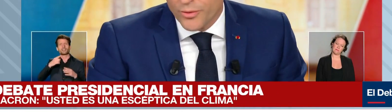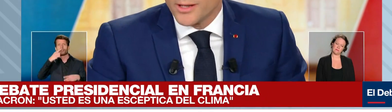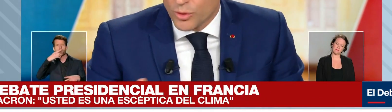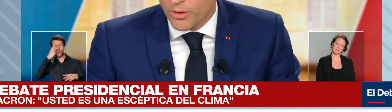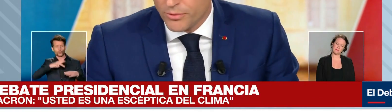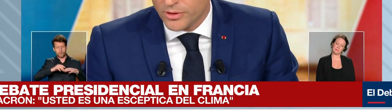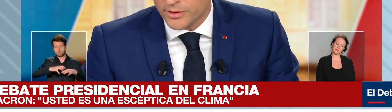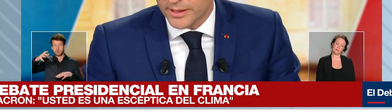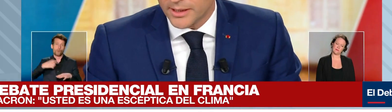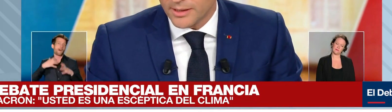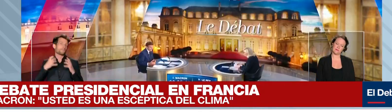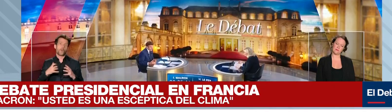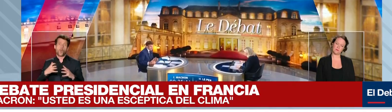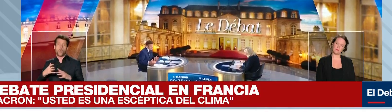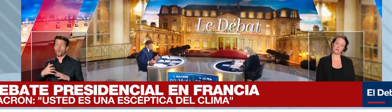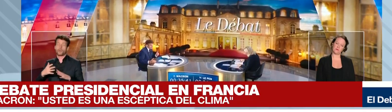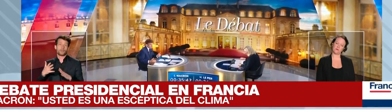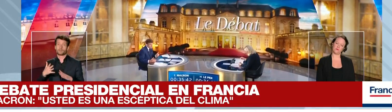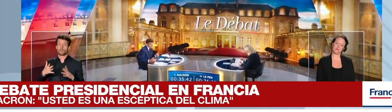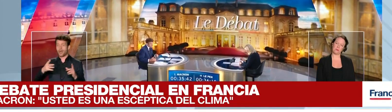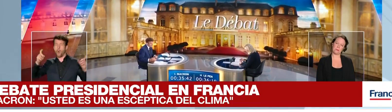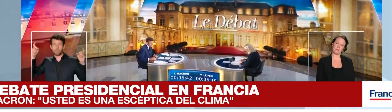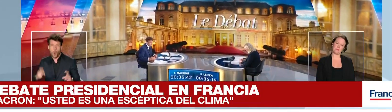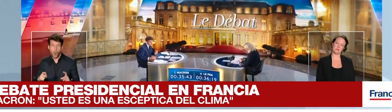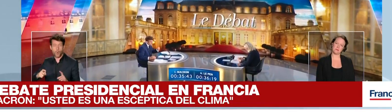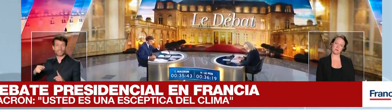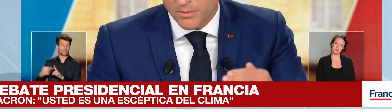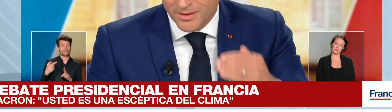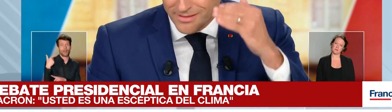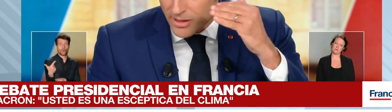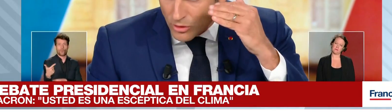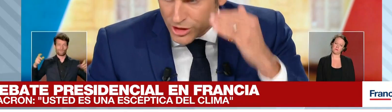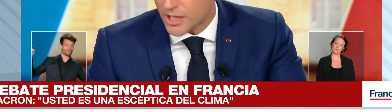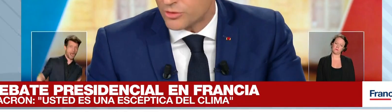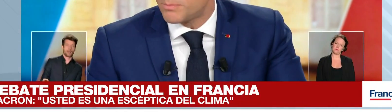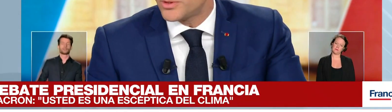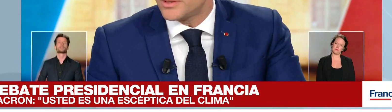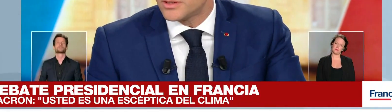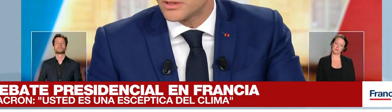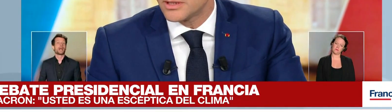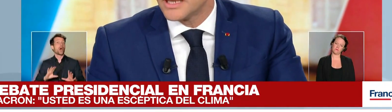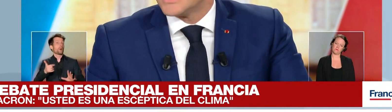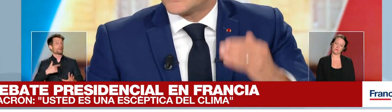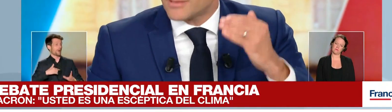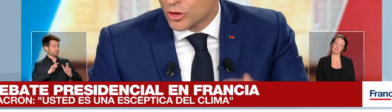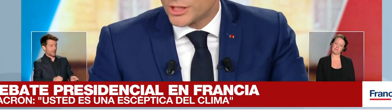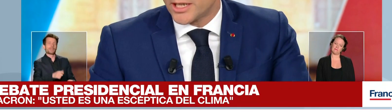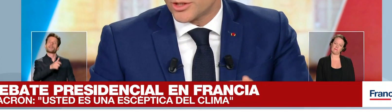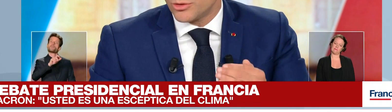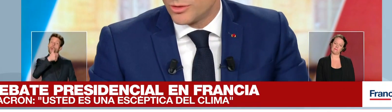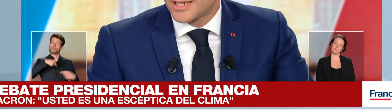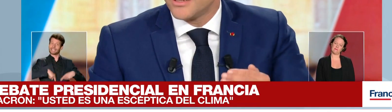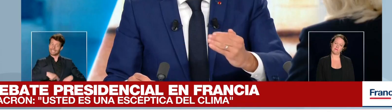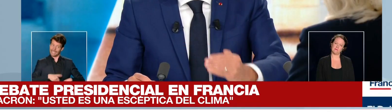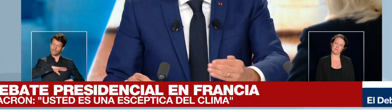para la biodiversidad. Quiero ir dos veces más rápido en el próximo quinquenio. Y lo primero es poner un primer ministro que esté al frente